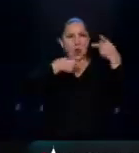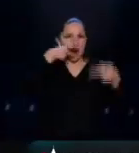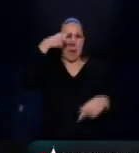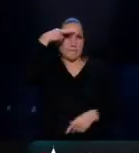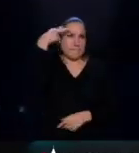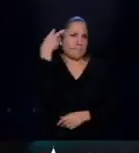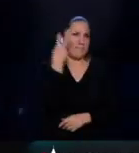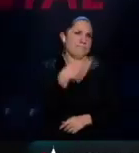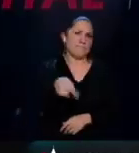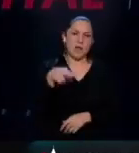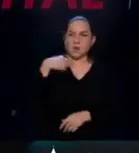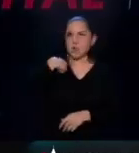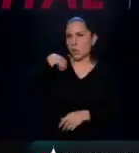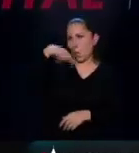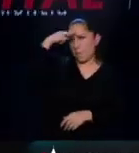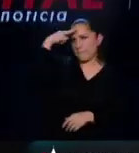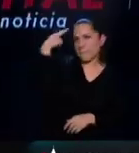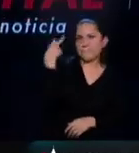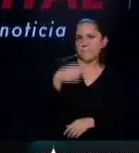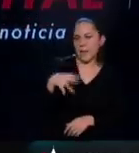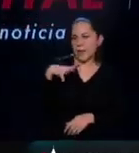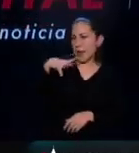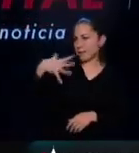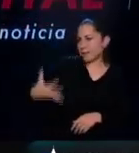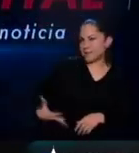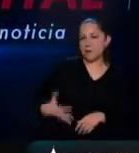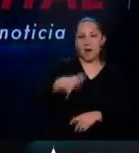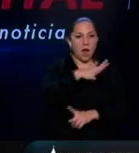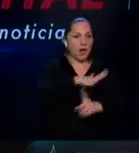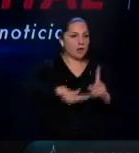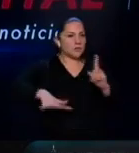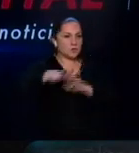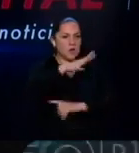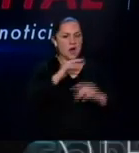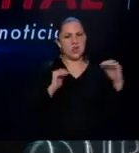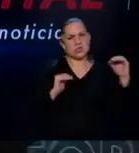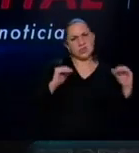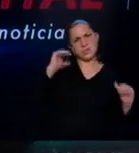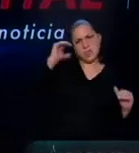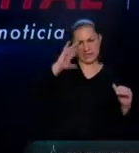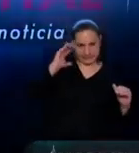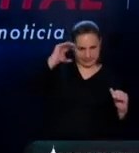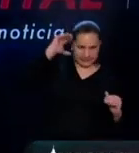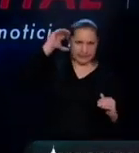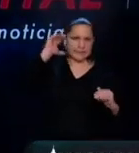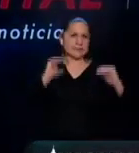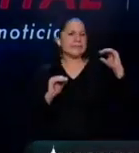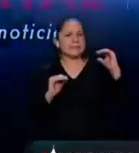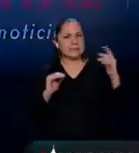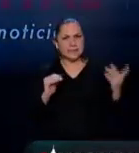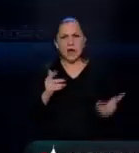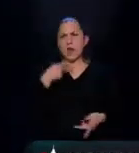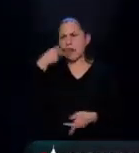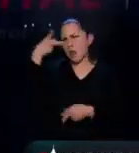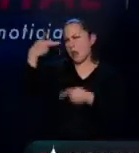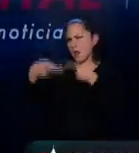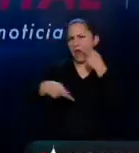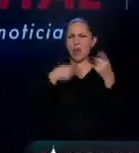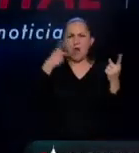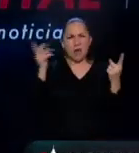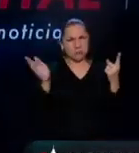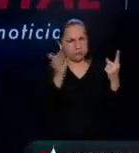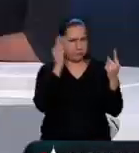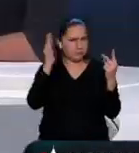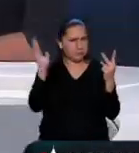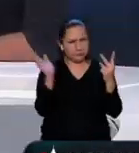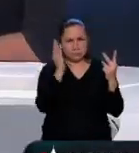las condiciones de asimetría social oprobiosas, históricas que hay en este país, uno tras otro.